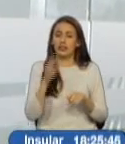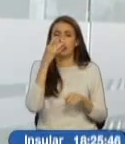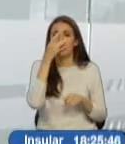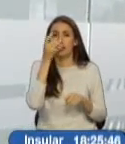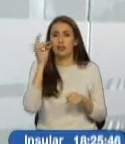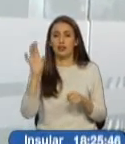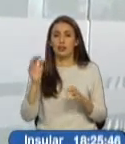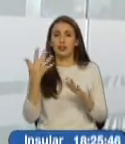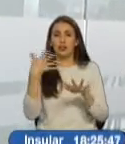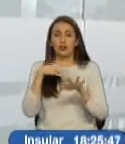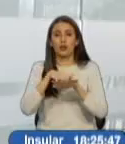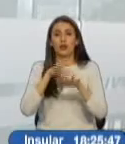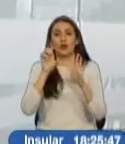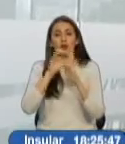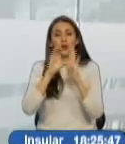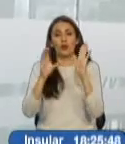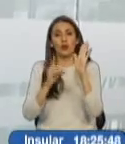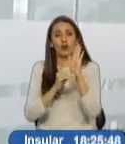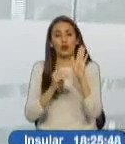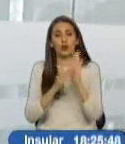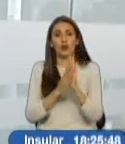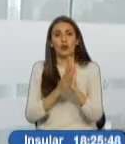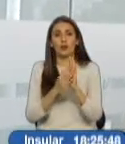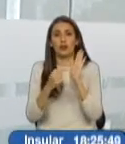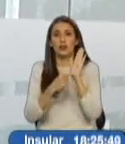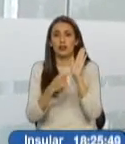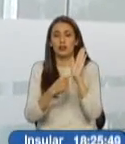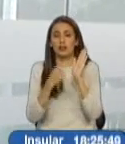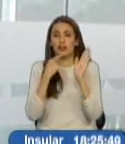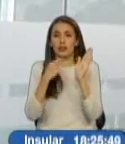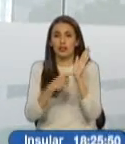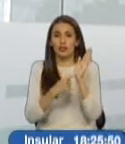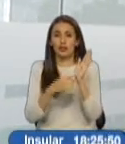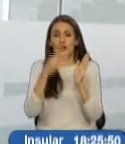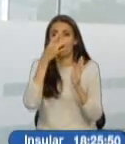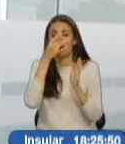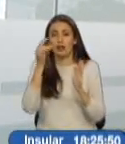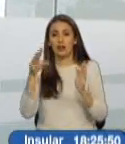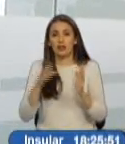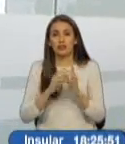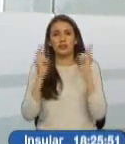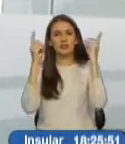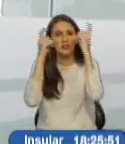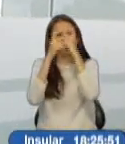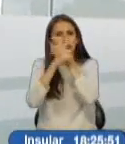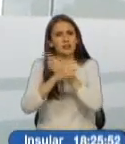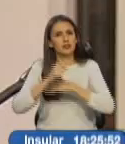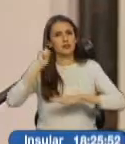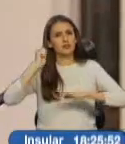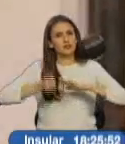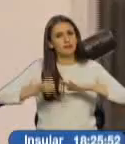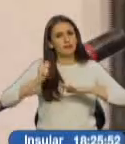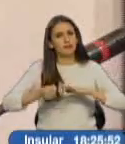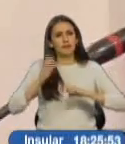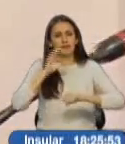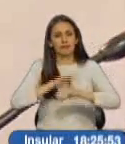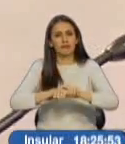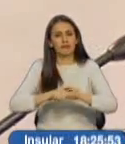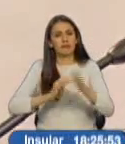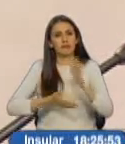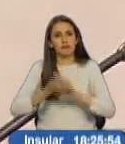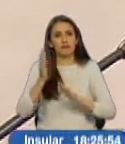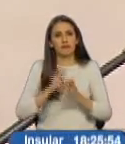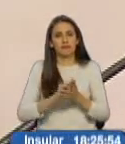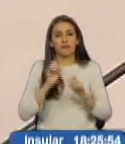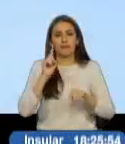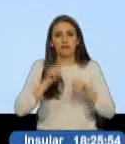en el Código Integral Penal, y a pesar de estar tipificado el delito de odio, ha sido muy difícil que los jueces condenen. Aunque hay quienes están